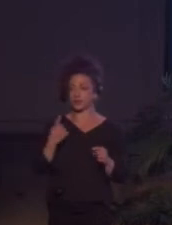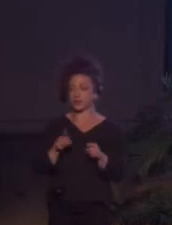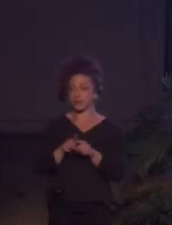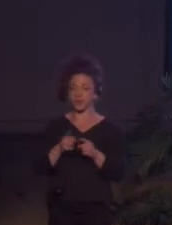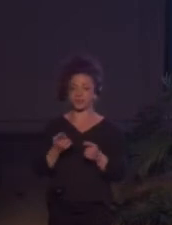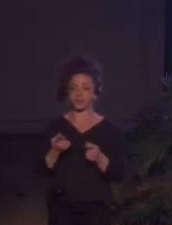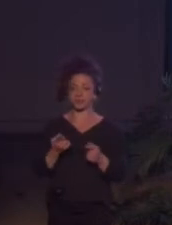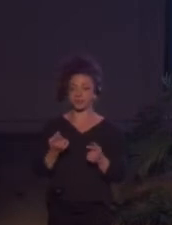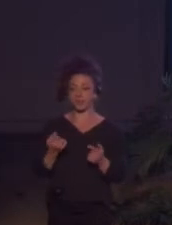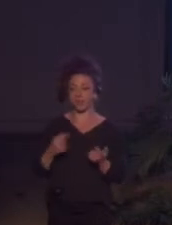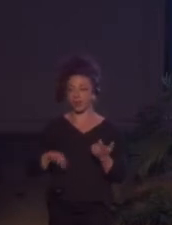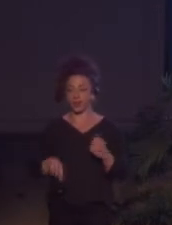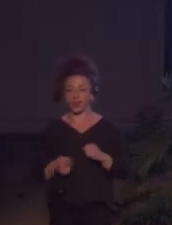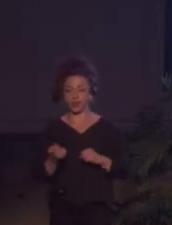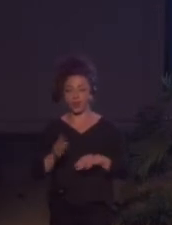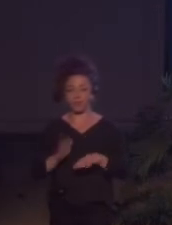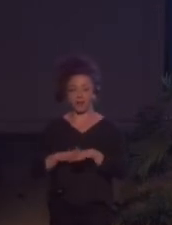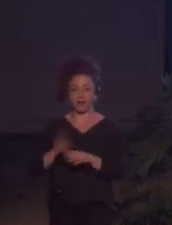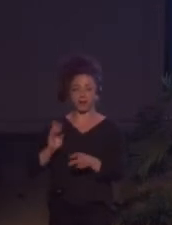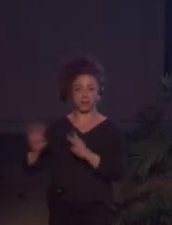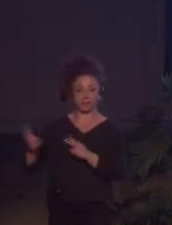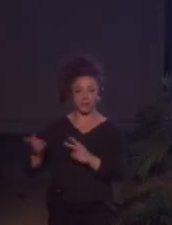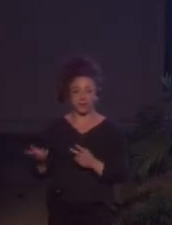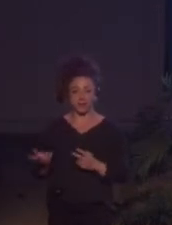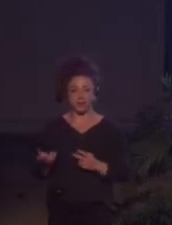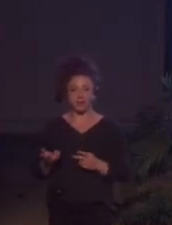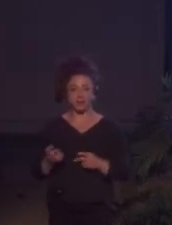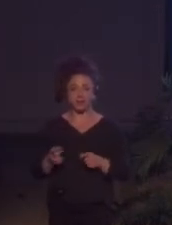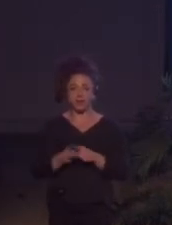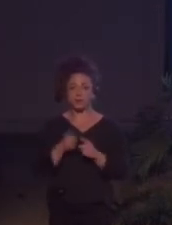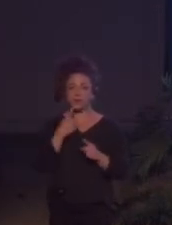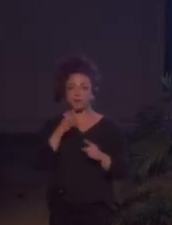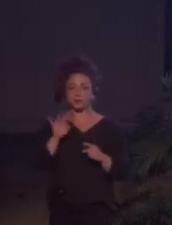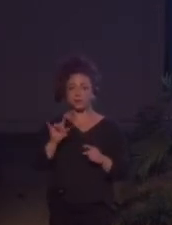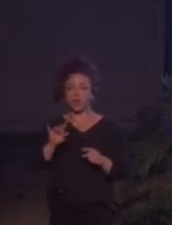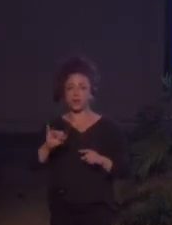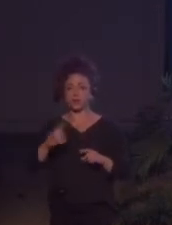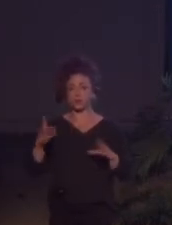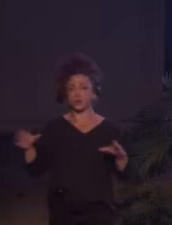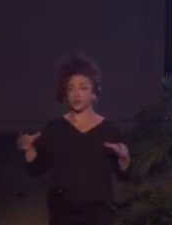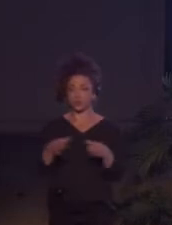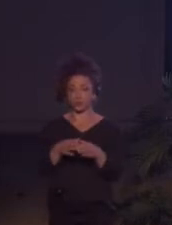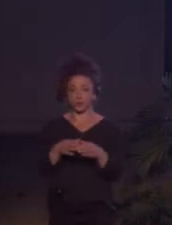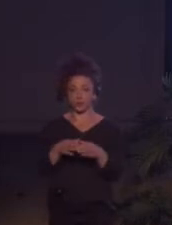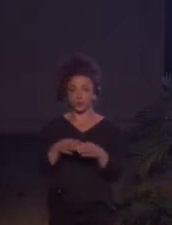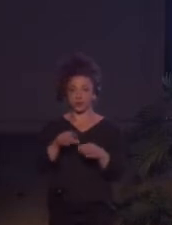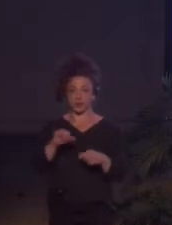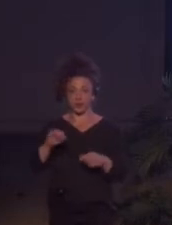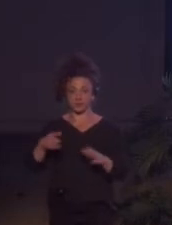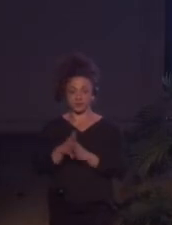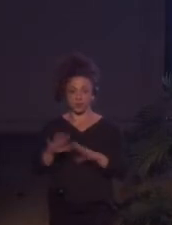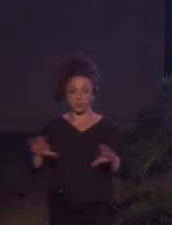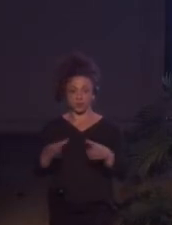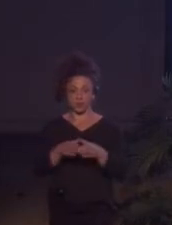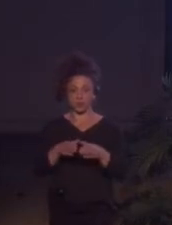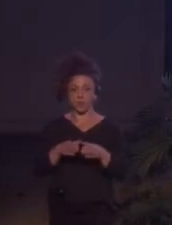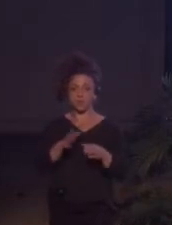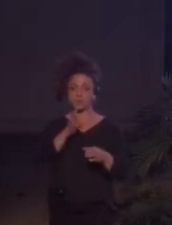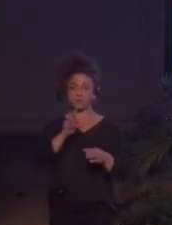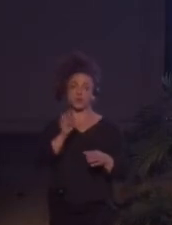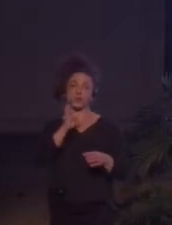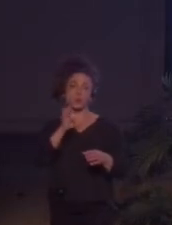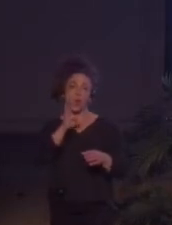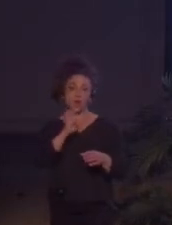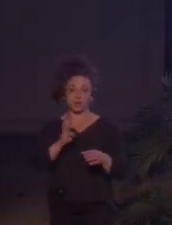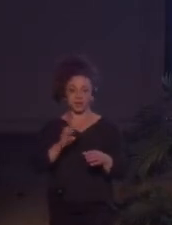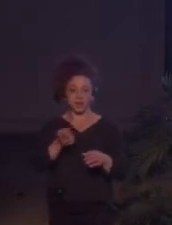Parole, irónico, para, como que existía una liga que se pensaba que era lo más guay del mundo y que en realidad